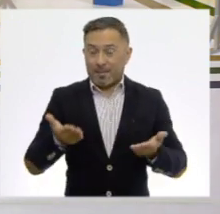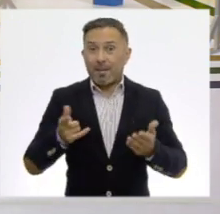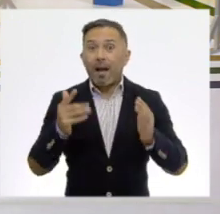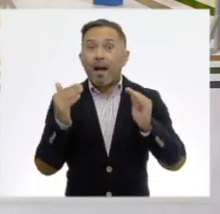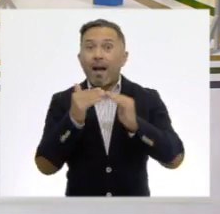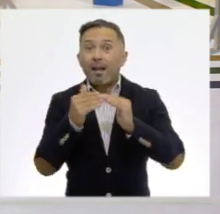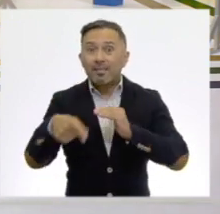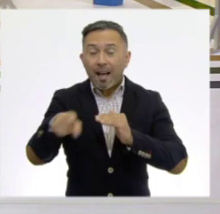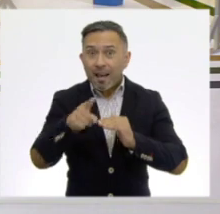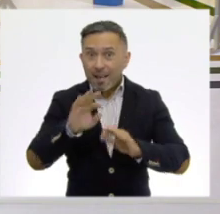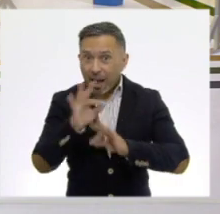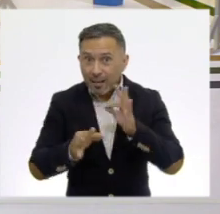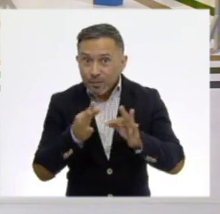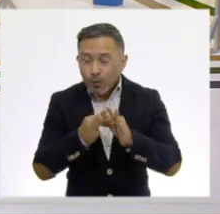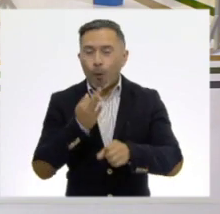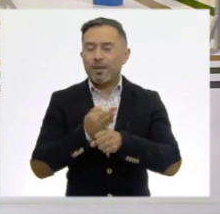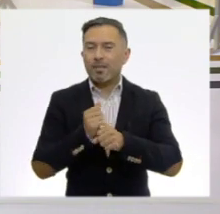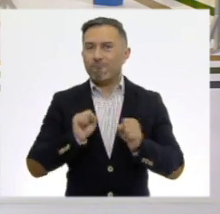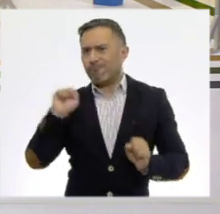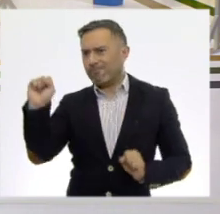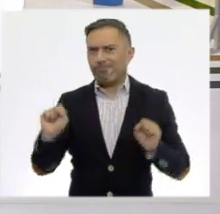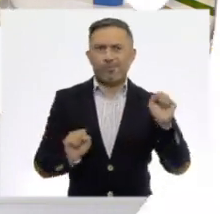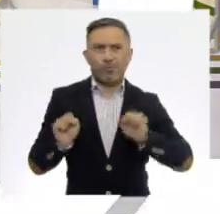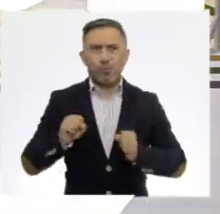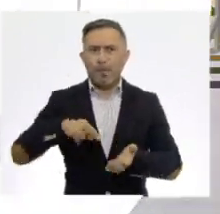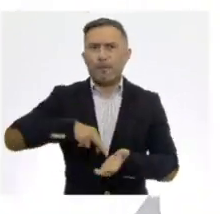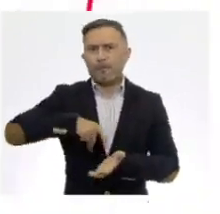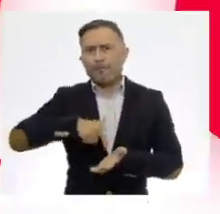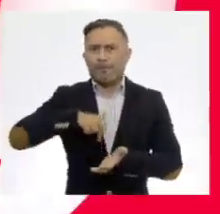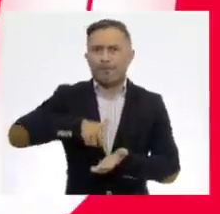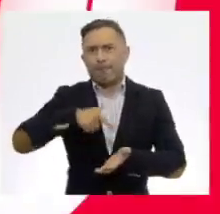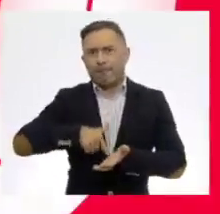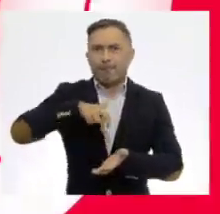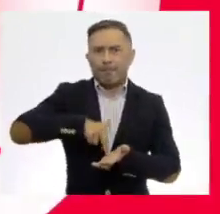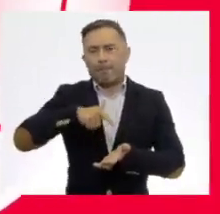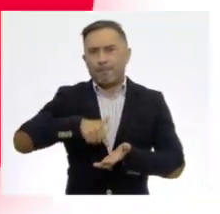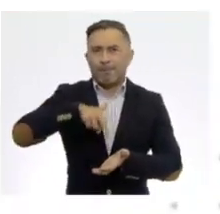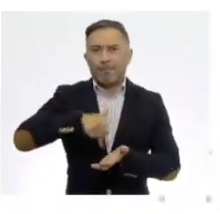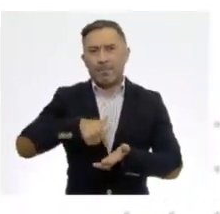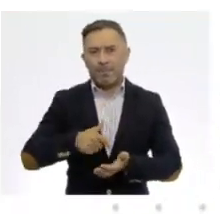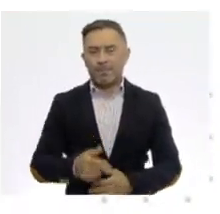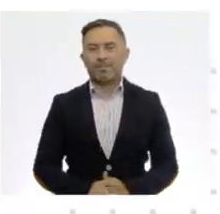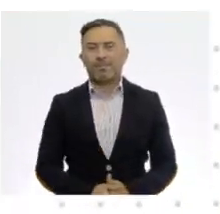¡a moverse! Eso, venga, 1, 2, 1, 2, 1, 2, 1, 2, 1, 2, 1.